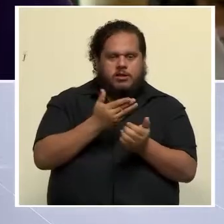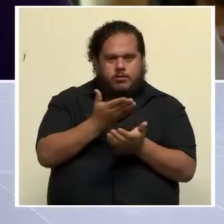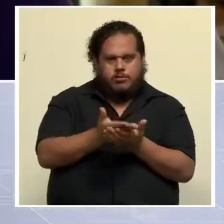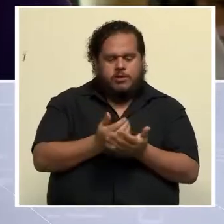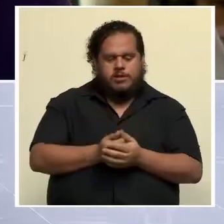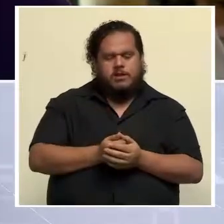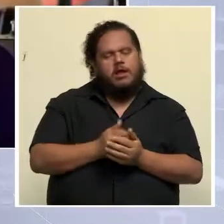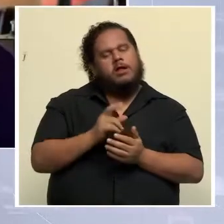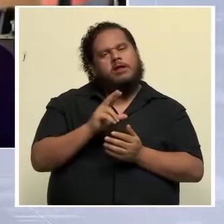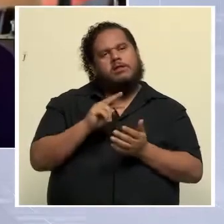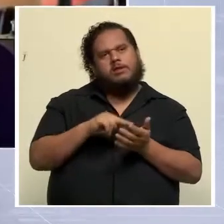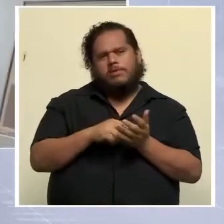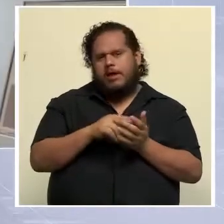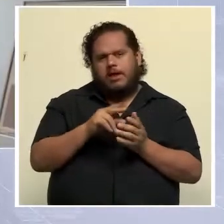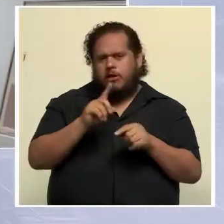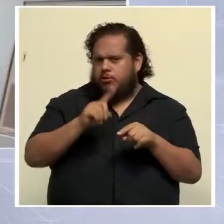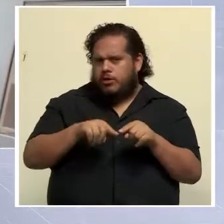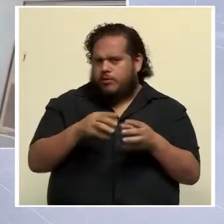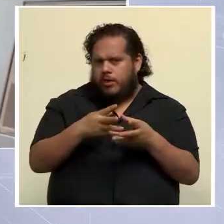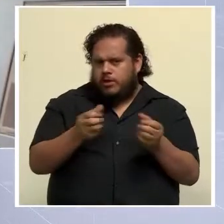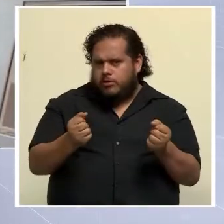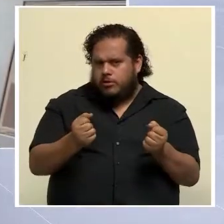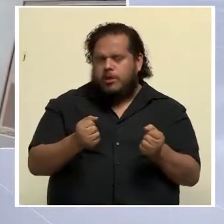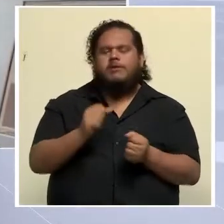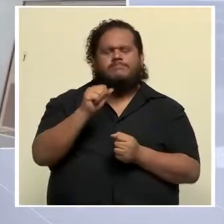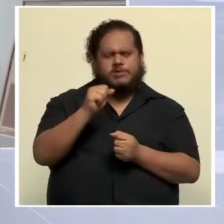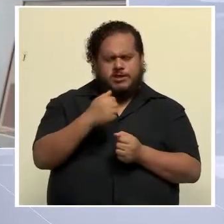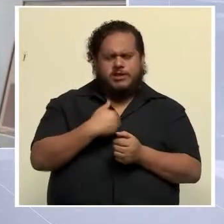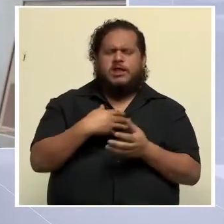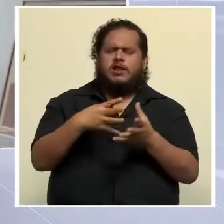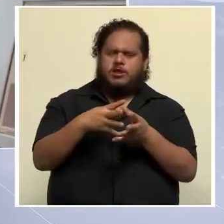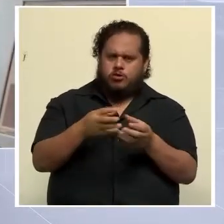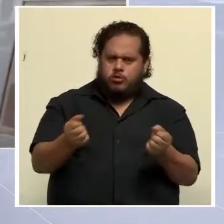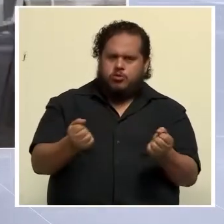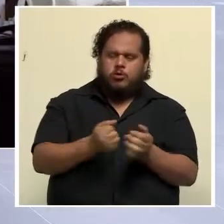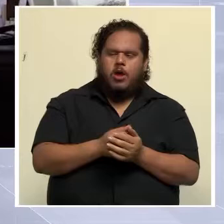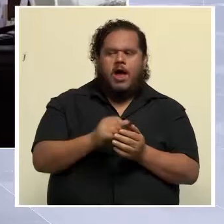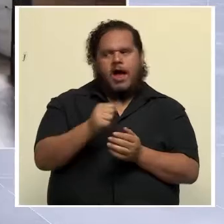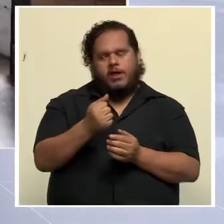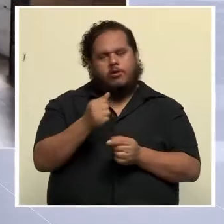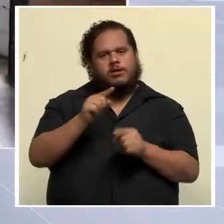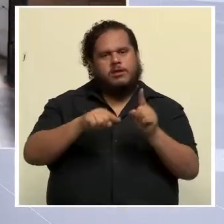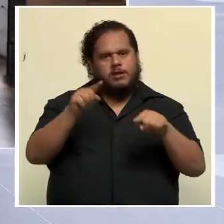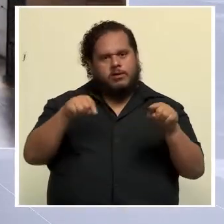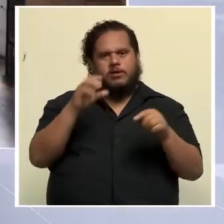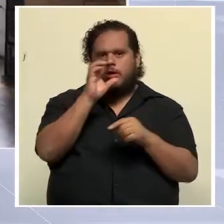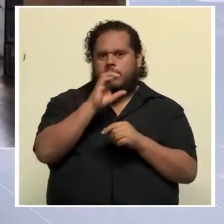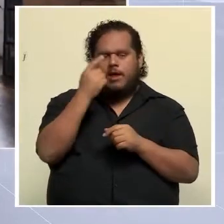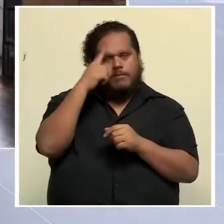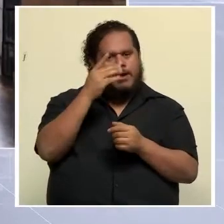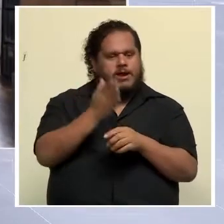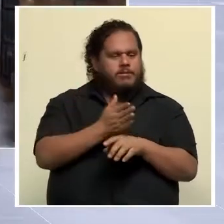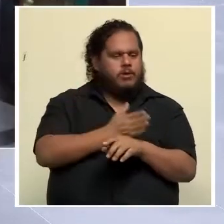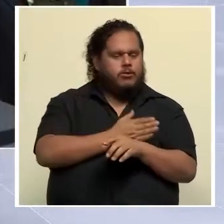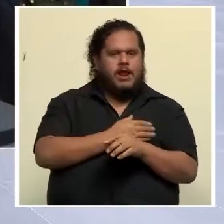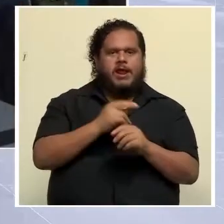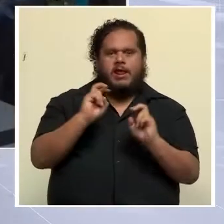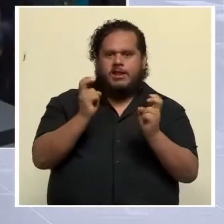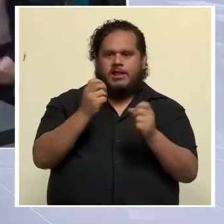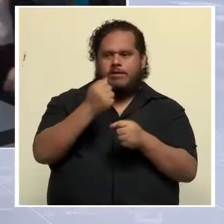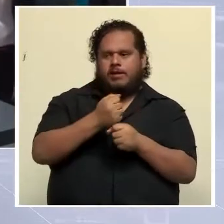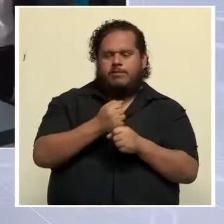pueda solucionar el tema del empleo. Por supuesto que hay otras alternativas que se pueden ir buscando para mejorar el tema del empleo en el país,